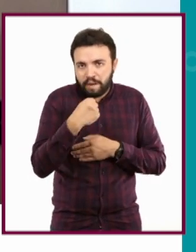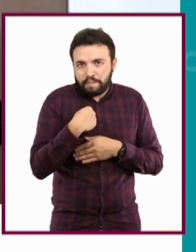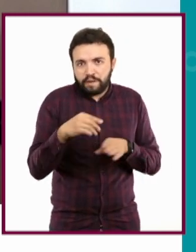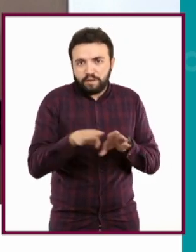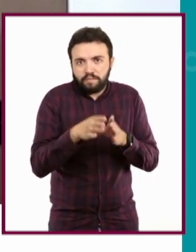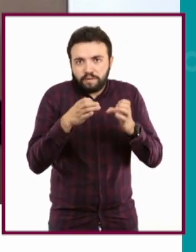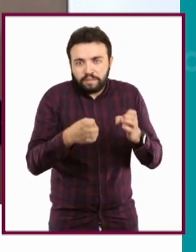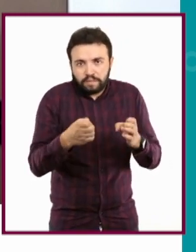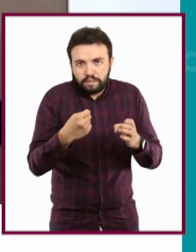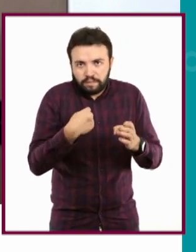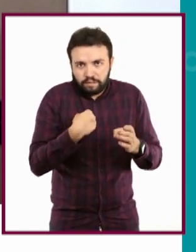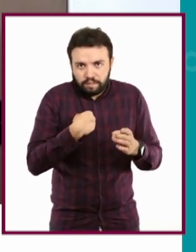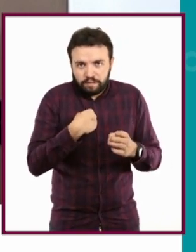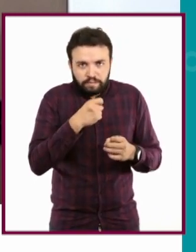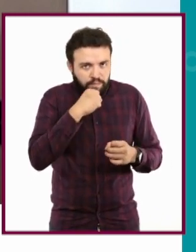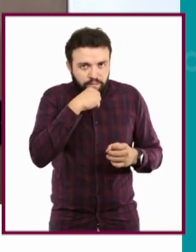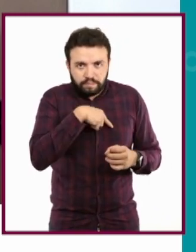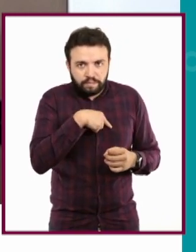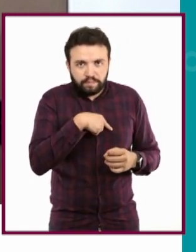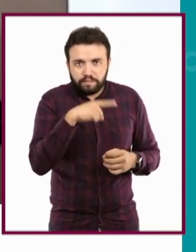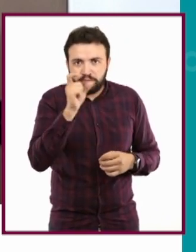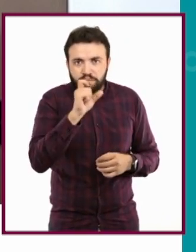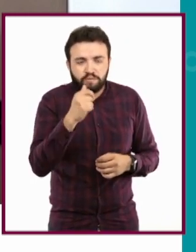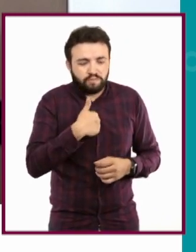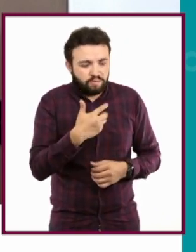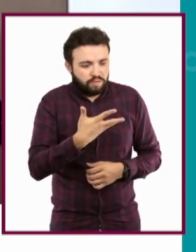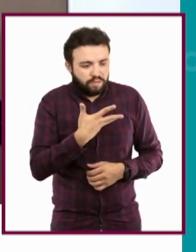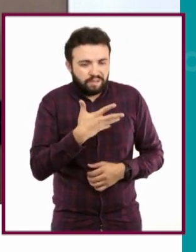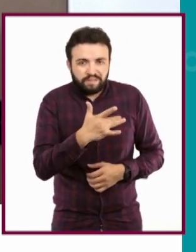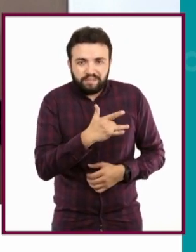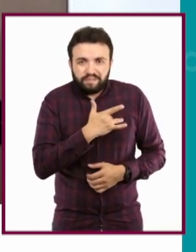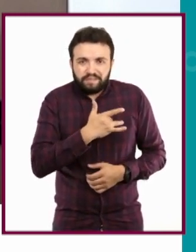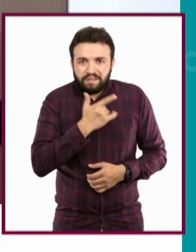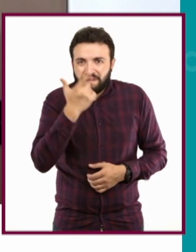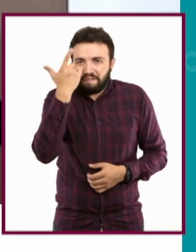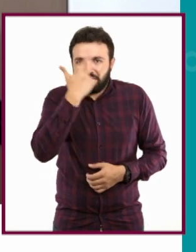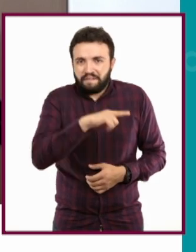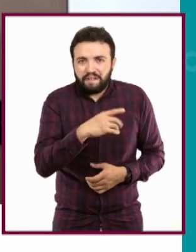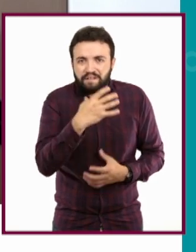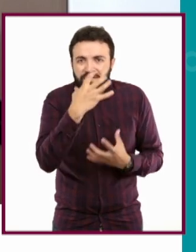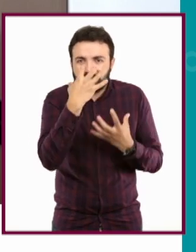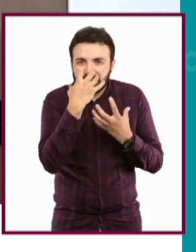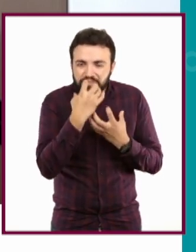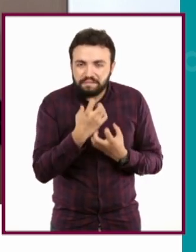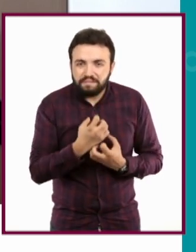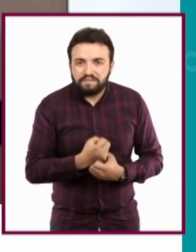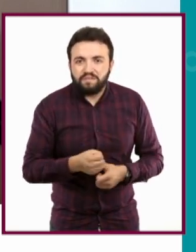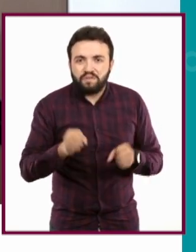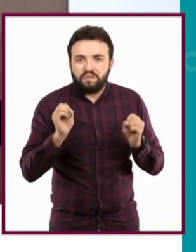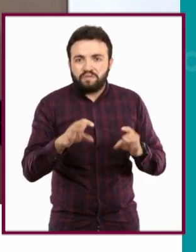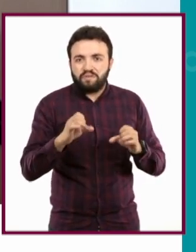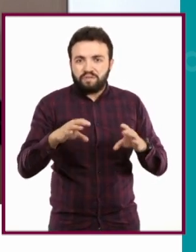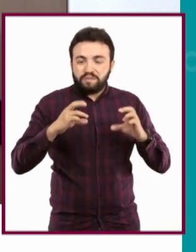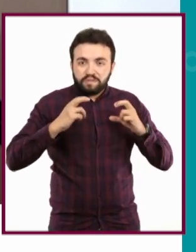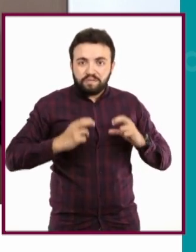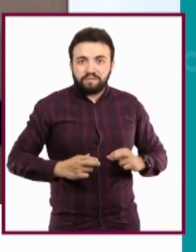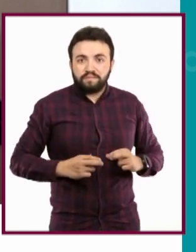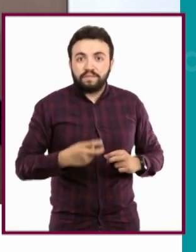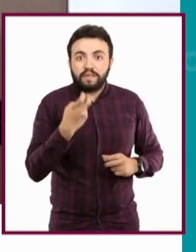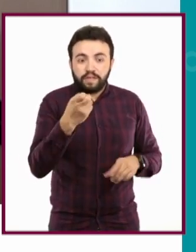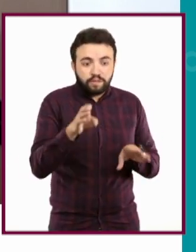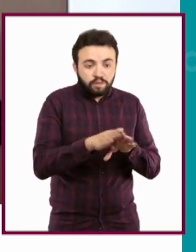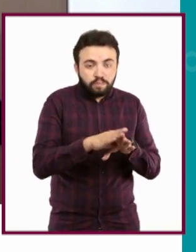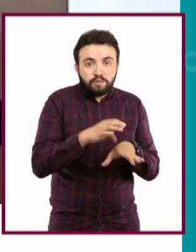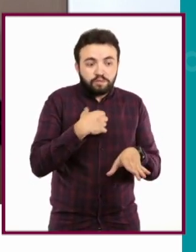estar con nosotras mismas cuando estamos doliéndonos, cuando nos permitimos eso y nos permitimos